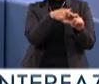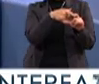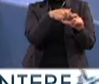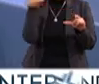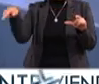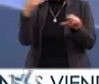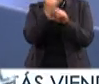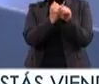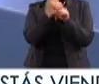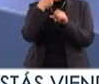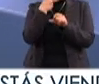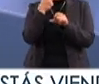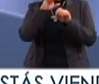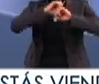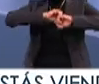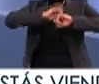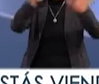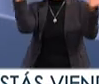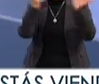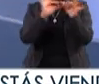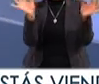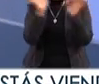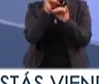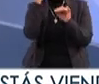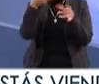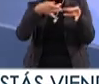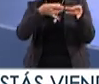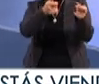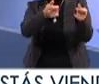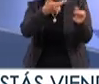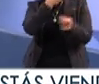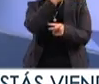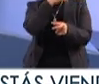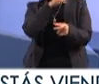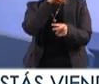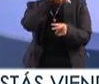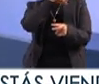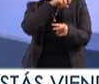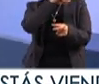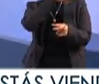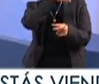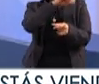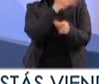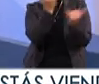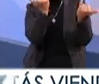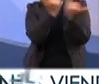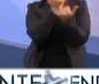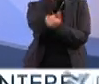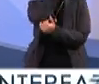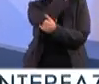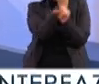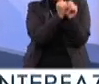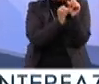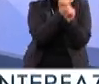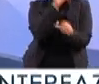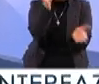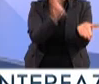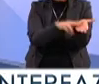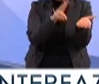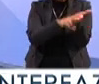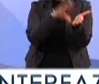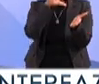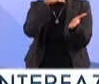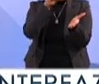reportaje trata de explicar sobre la calidad de los genéricos que tiene todos los estudios avalados por la